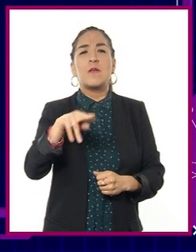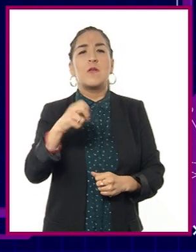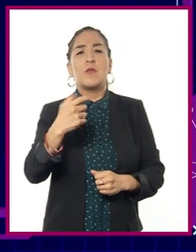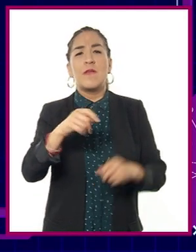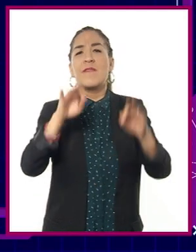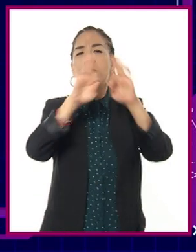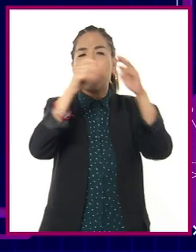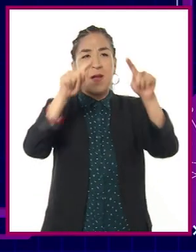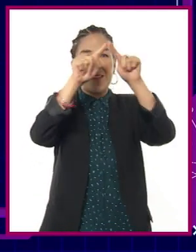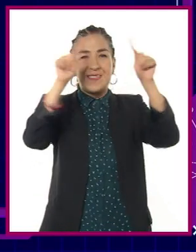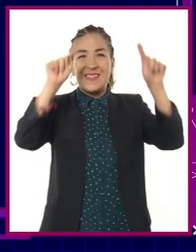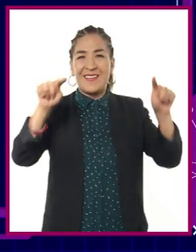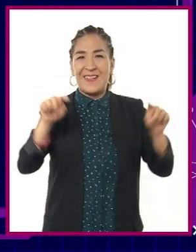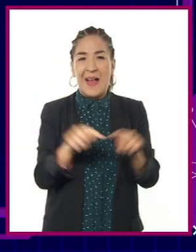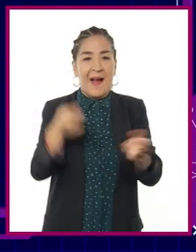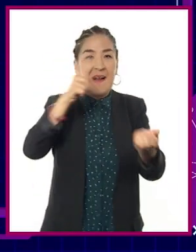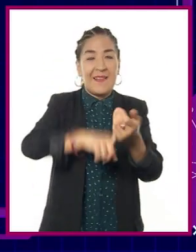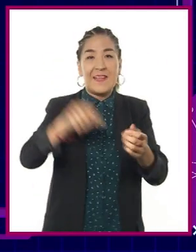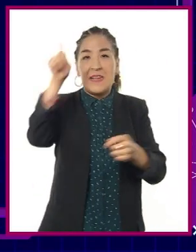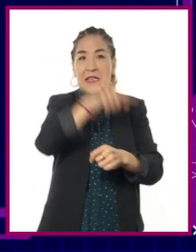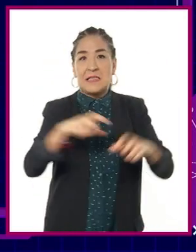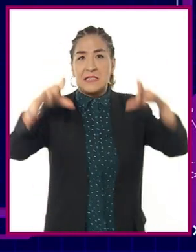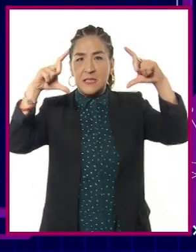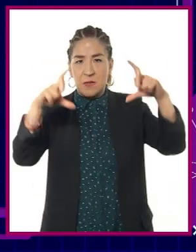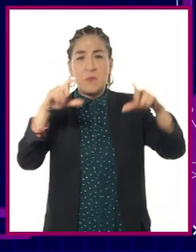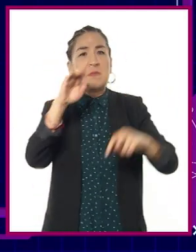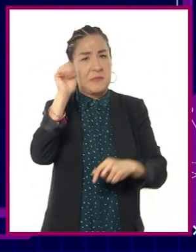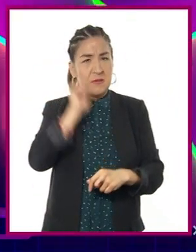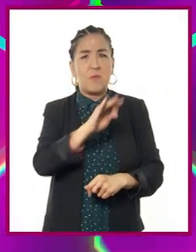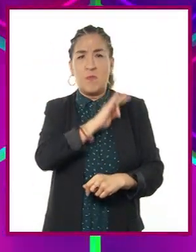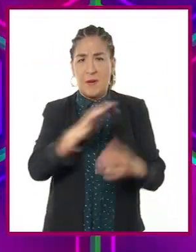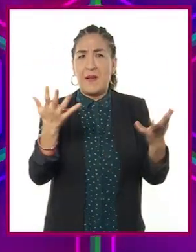puede inscribirse en una circunferencia.